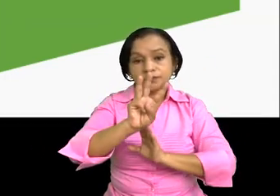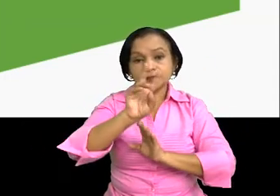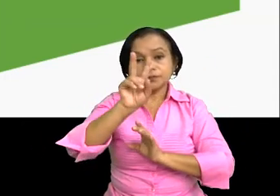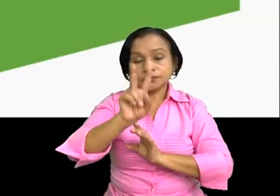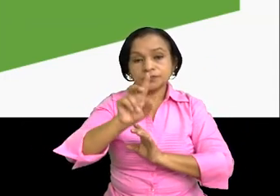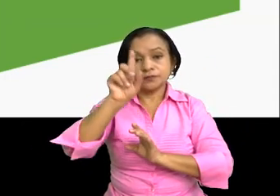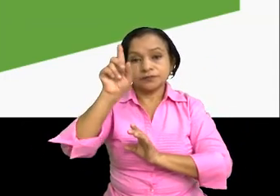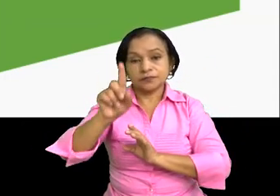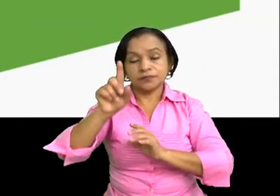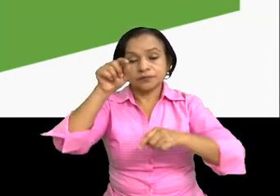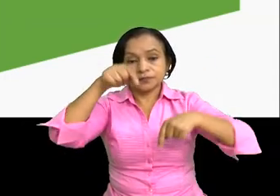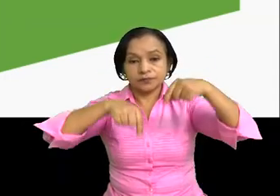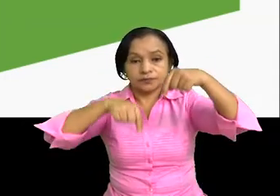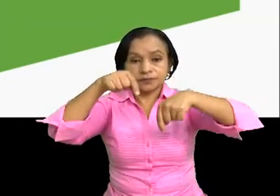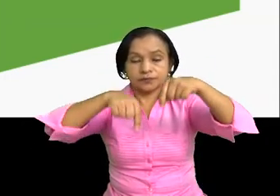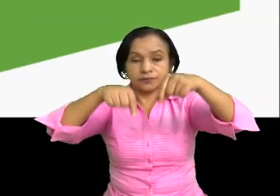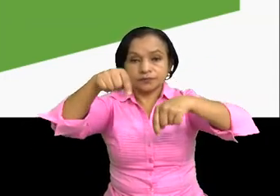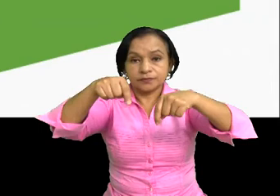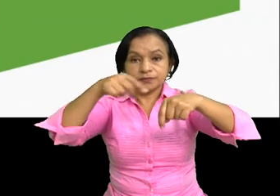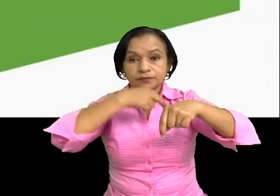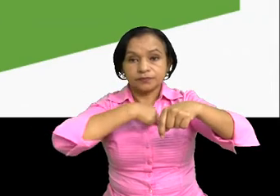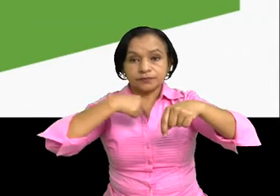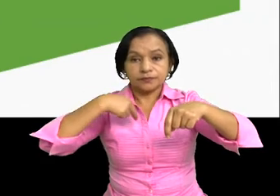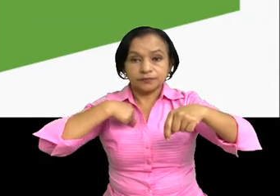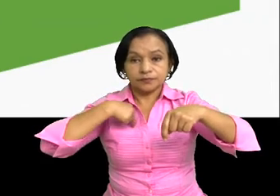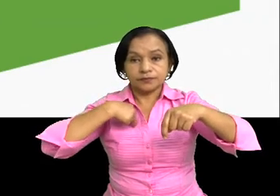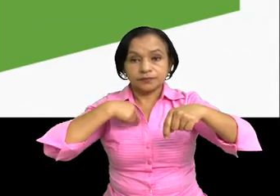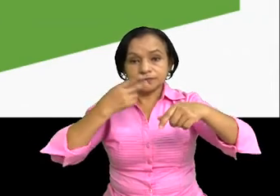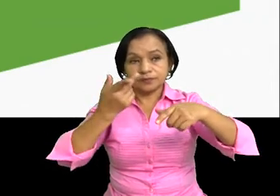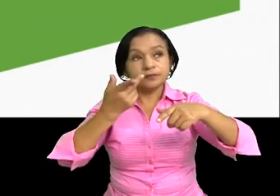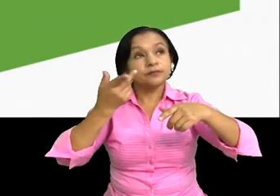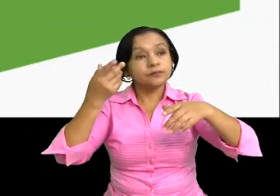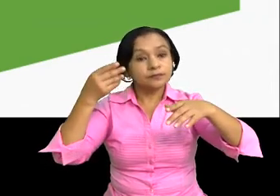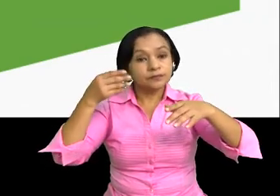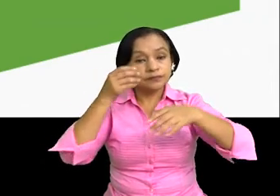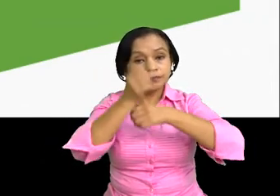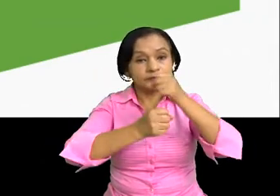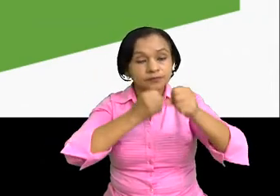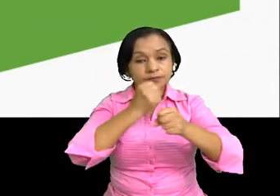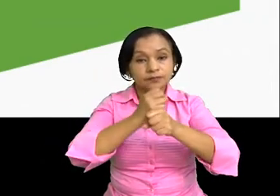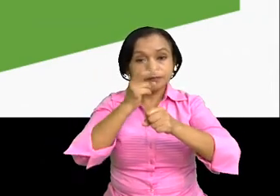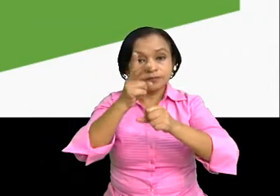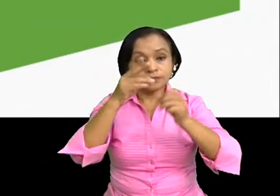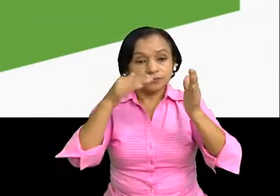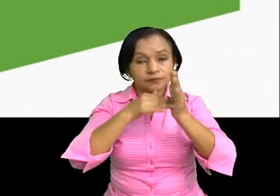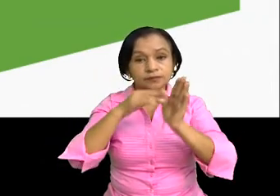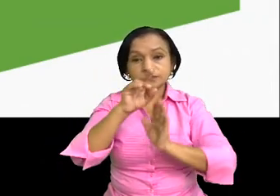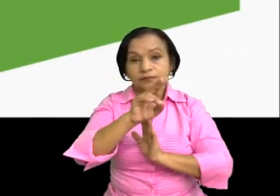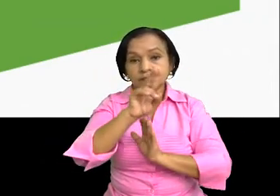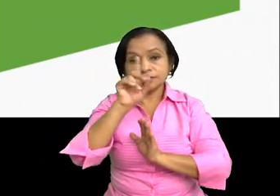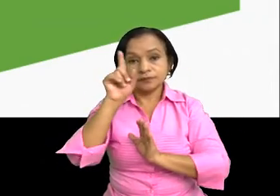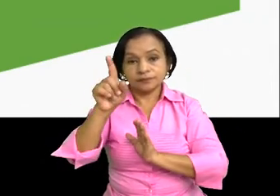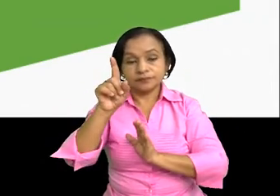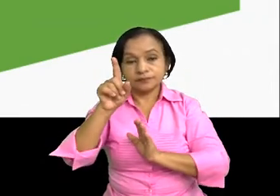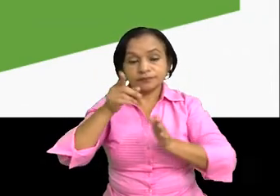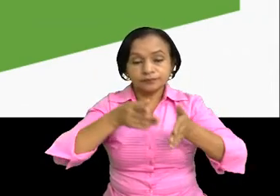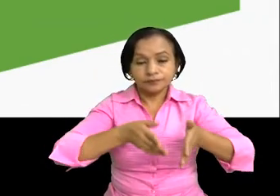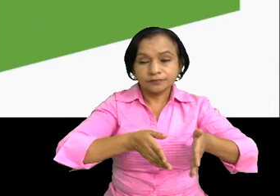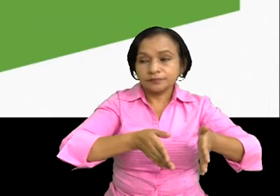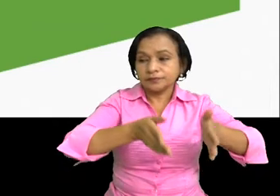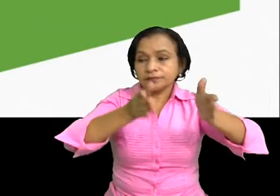321 nuevos kilómetros de carreteras van a ser incorporadas en el año 2021 a la red vial